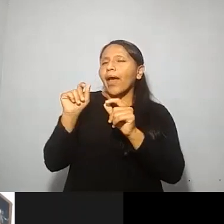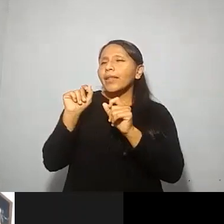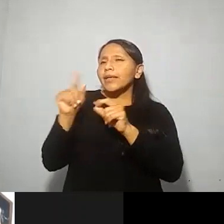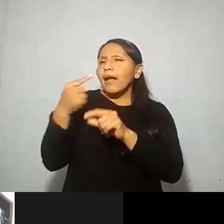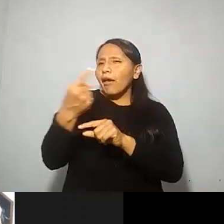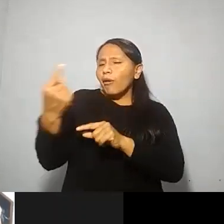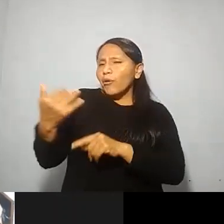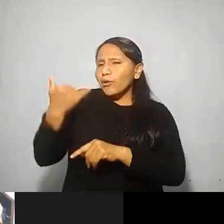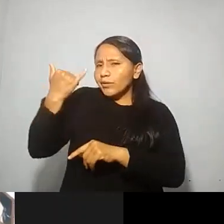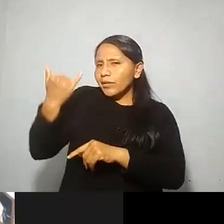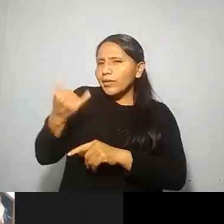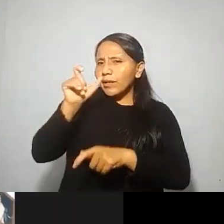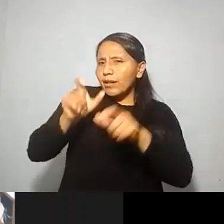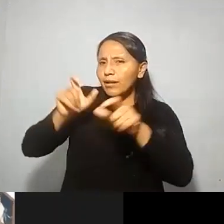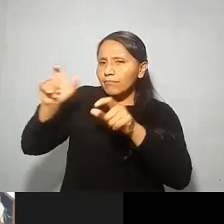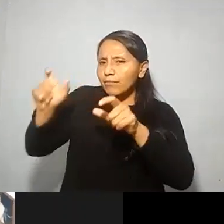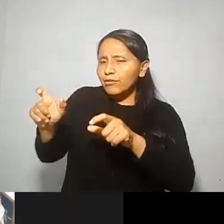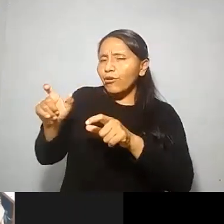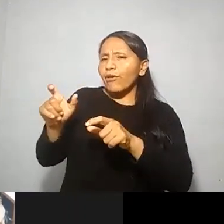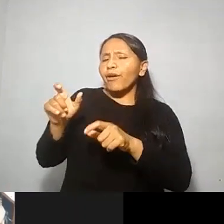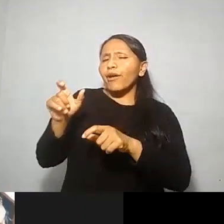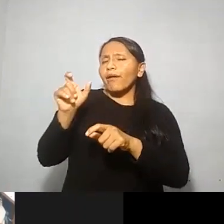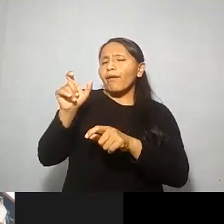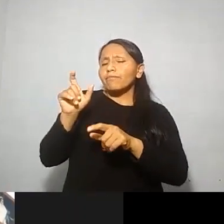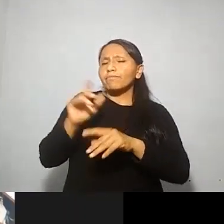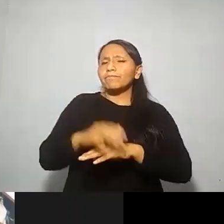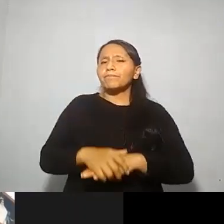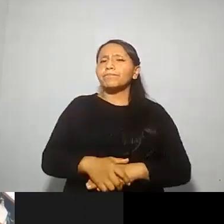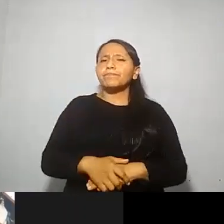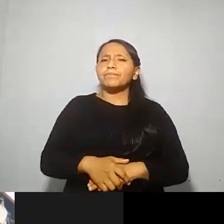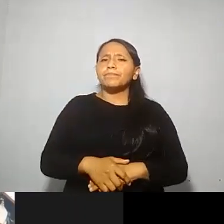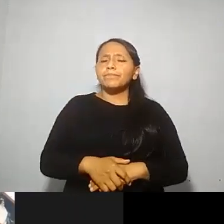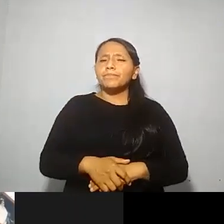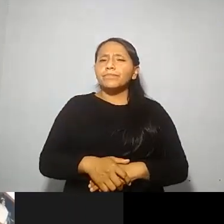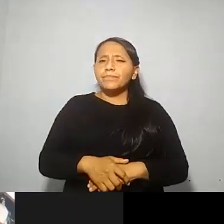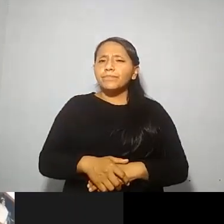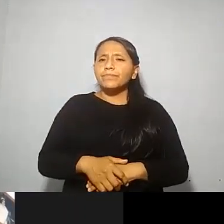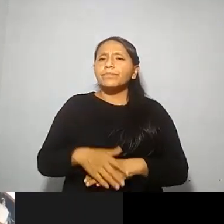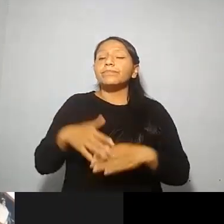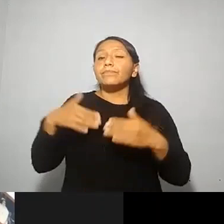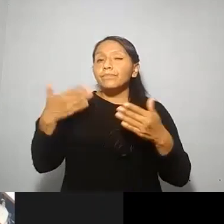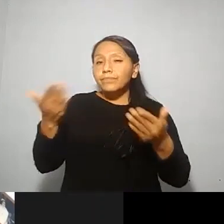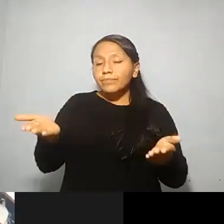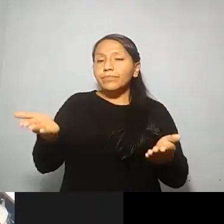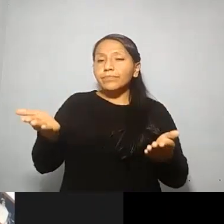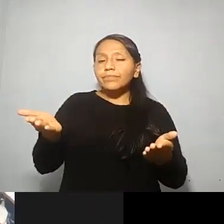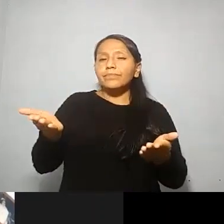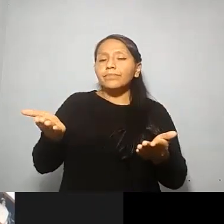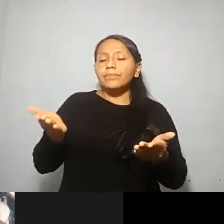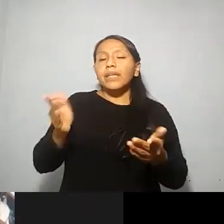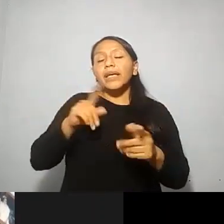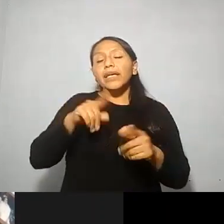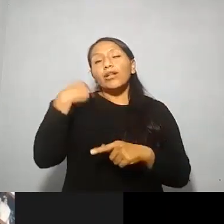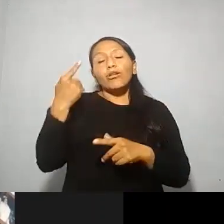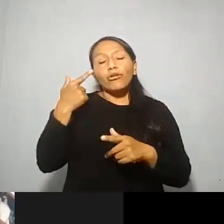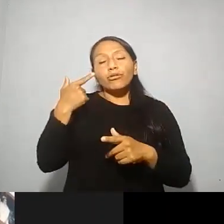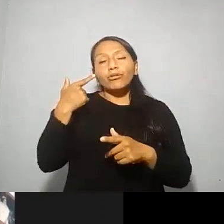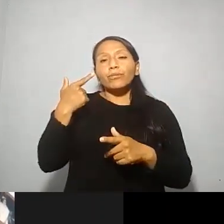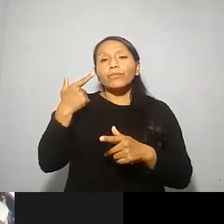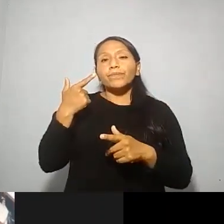las personas o los candidatos. Y el otro eje